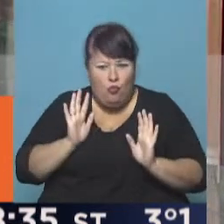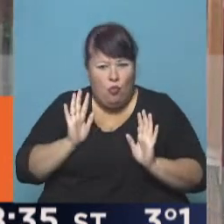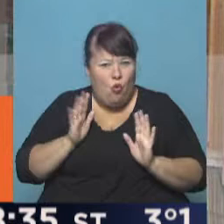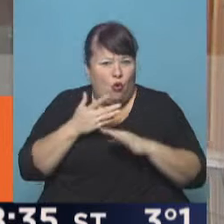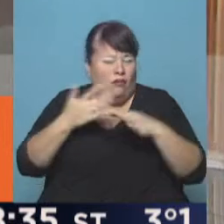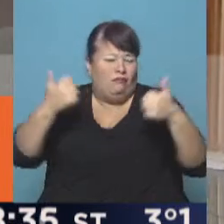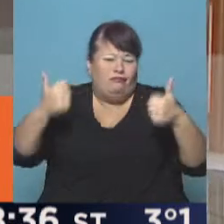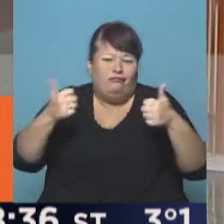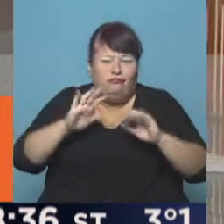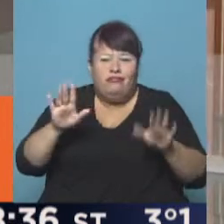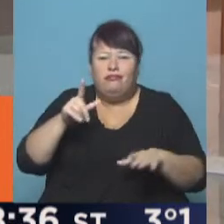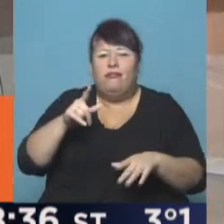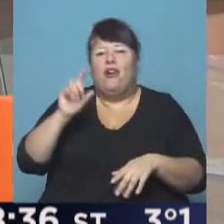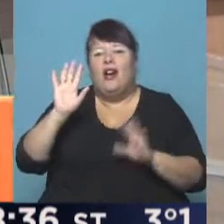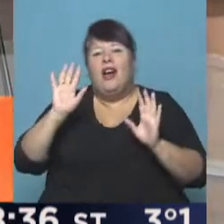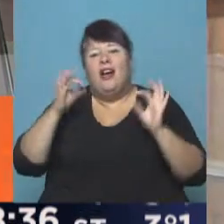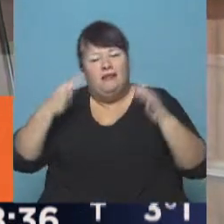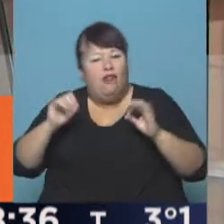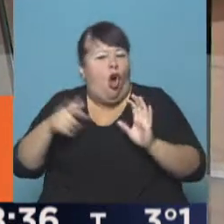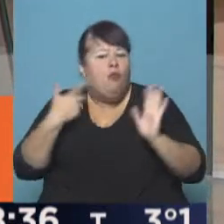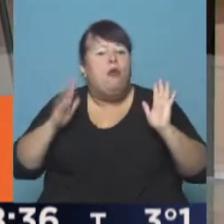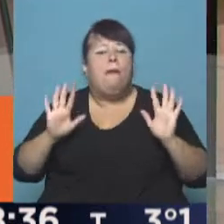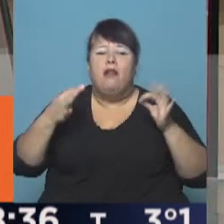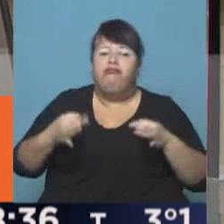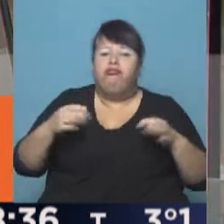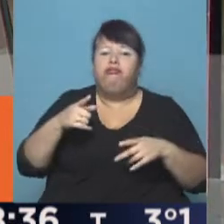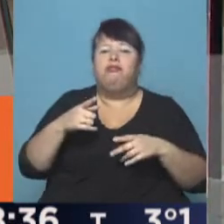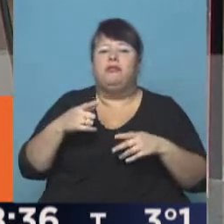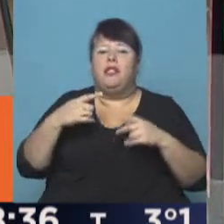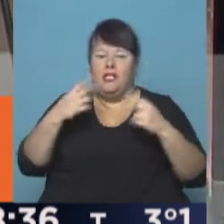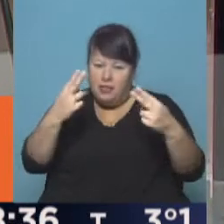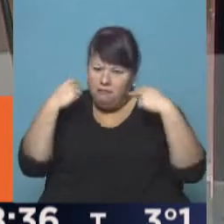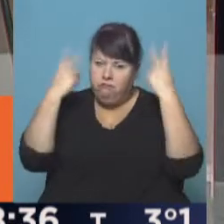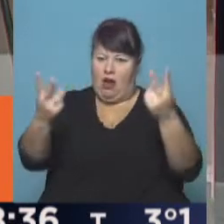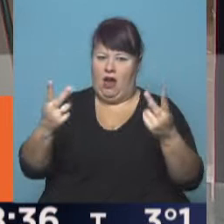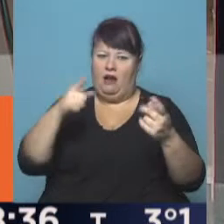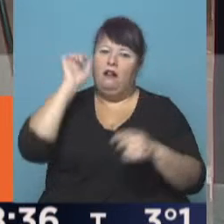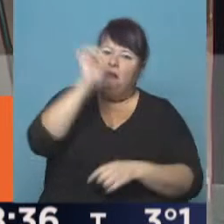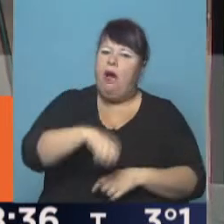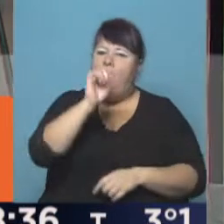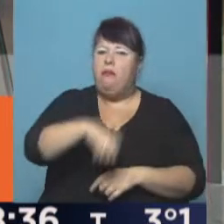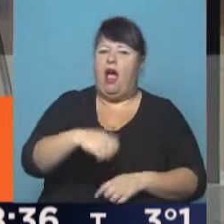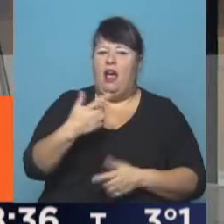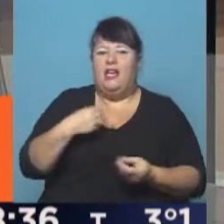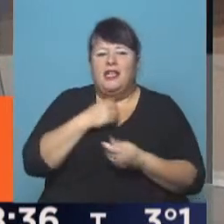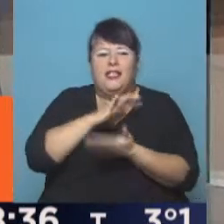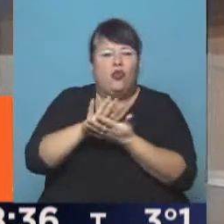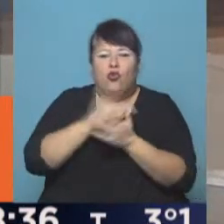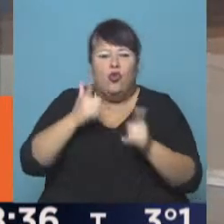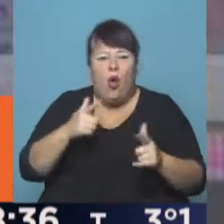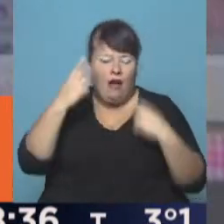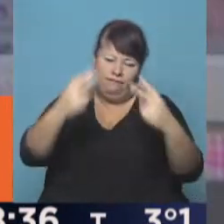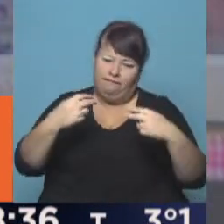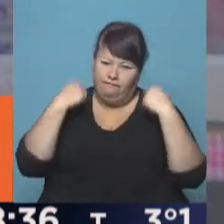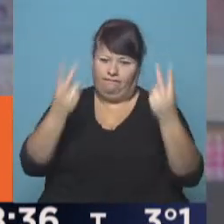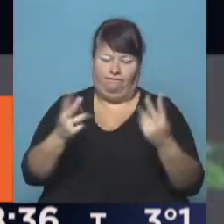extraordinarias ordinarias pero extraordinarias que se rebelaron contra la indiferencia de sentir que no podían hacer nada por